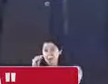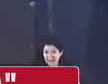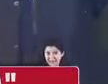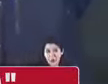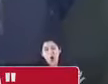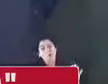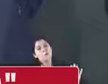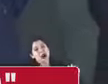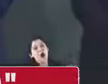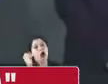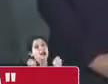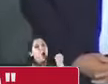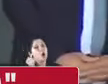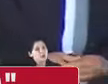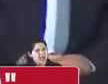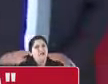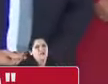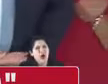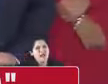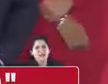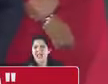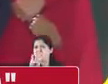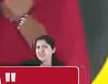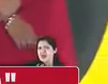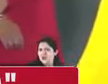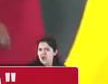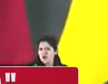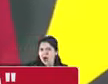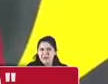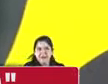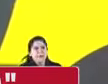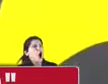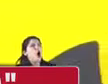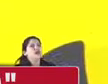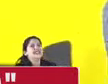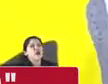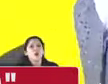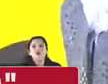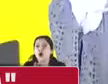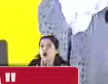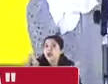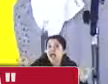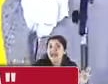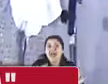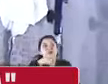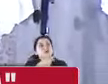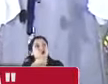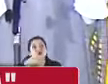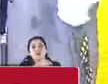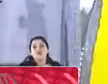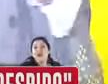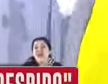desendeudada nadie podía venir a decirnos cómo manejamos nuestros recursos porque no les deberíamos un solo peso al fondo